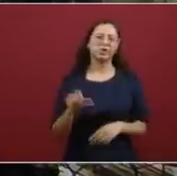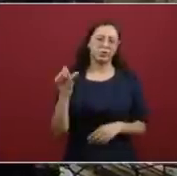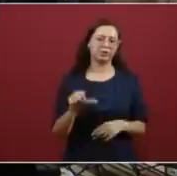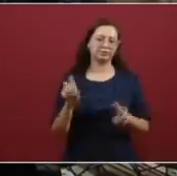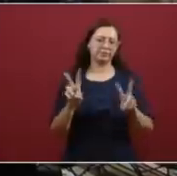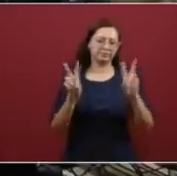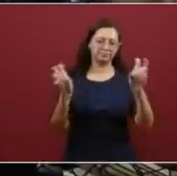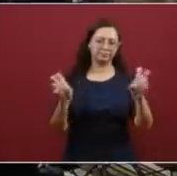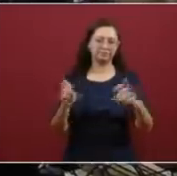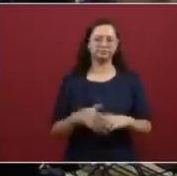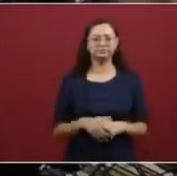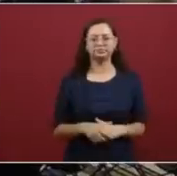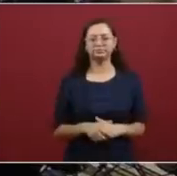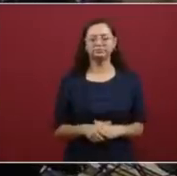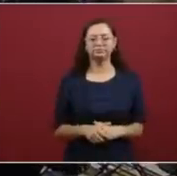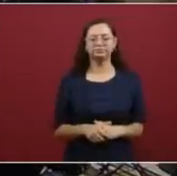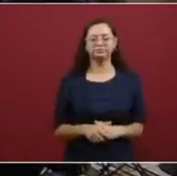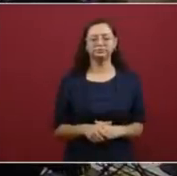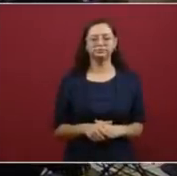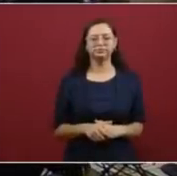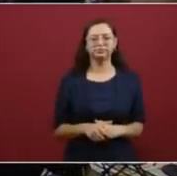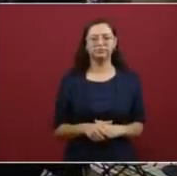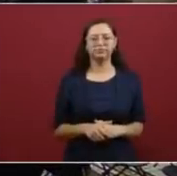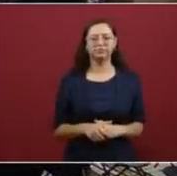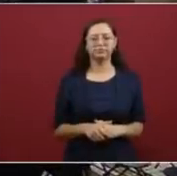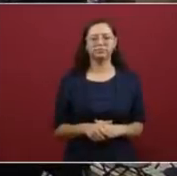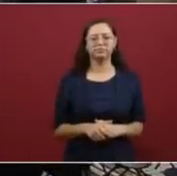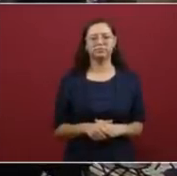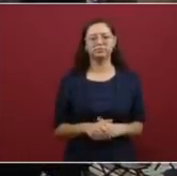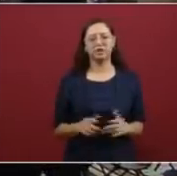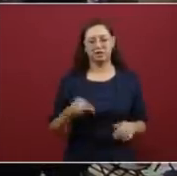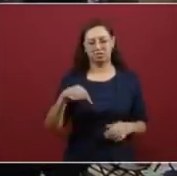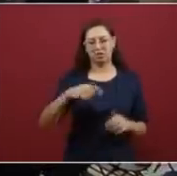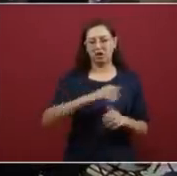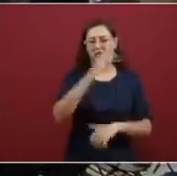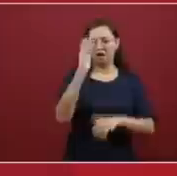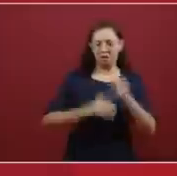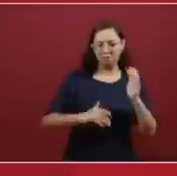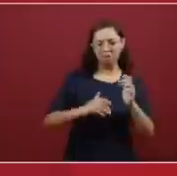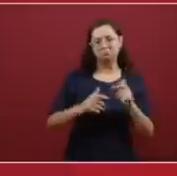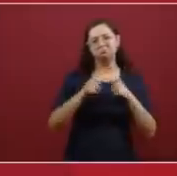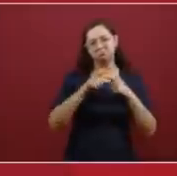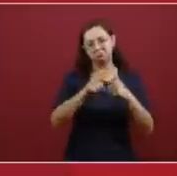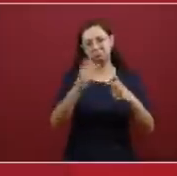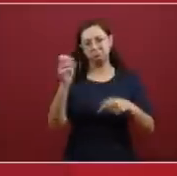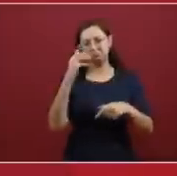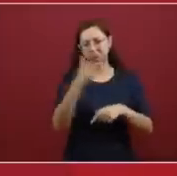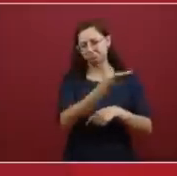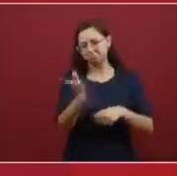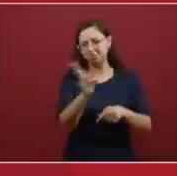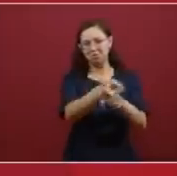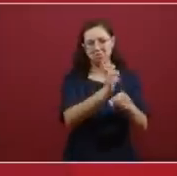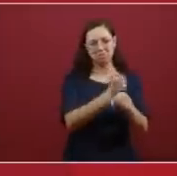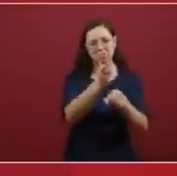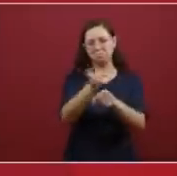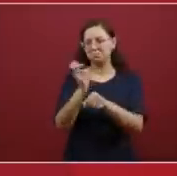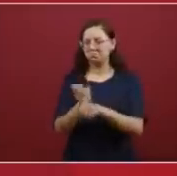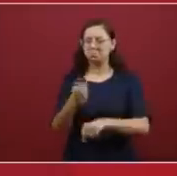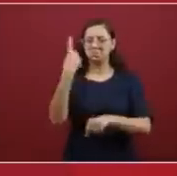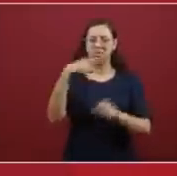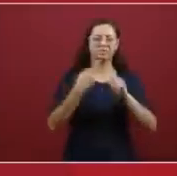hoy. Están invitadas e invitados. Iniciamos esta campaña y